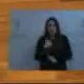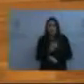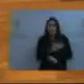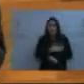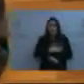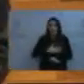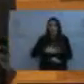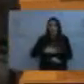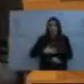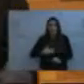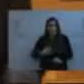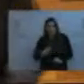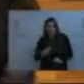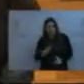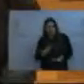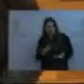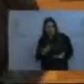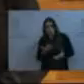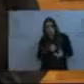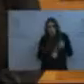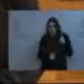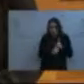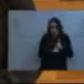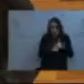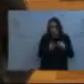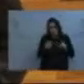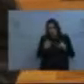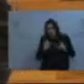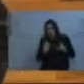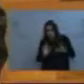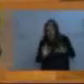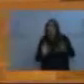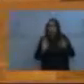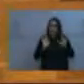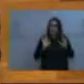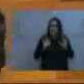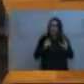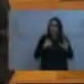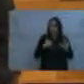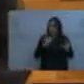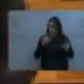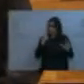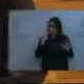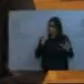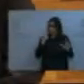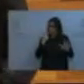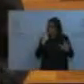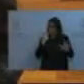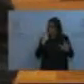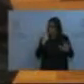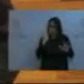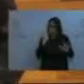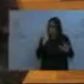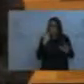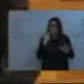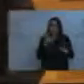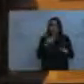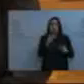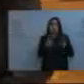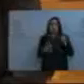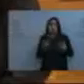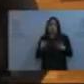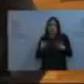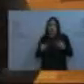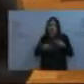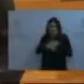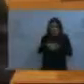la venda antes de la herida, ¿no?, pero lo primero que me temo, ya se lo he dicho, es que la ocupación vaya a ser en el 2020 para